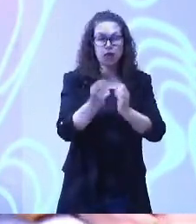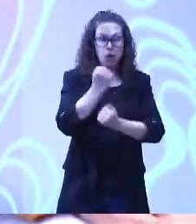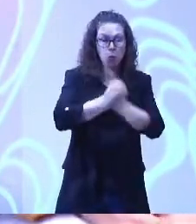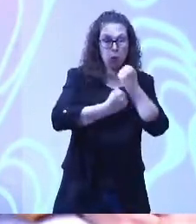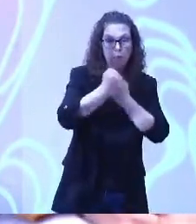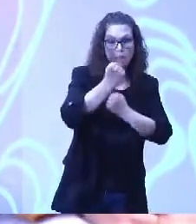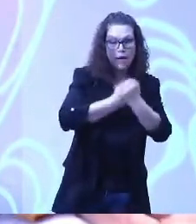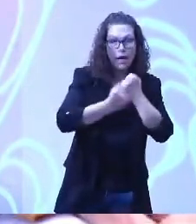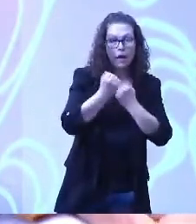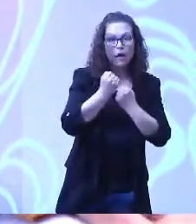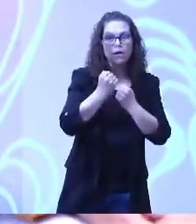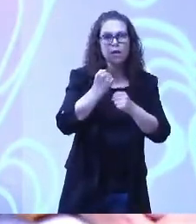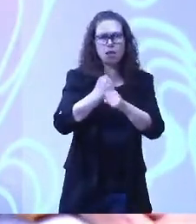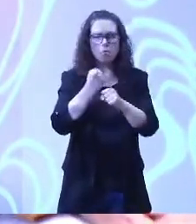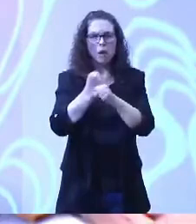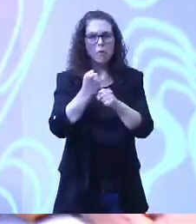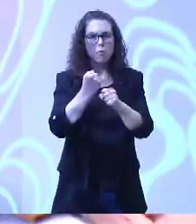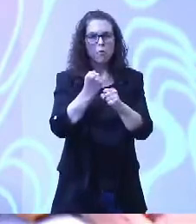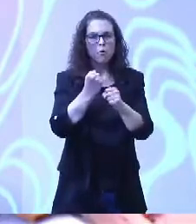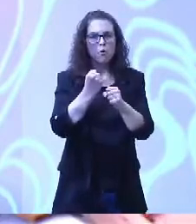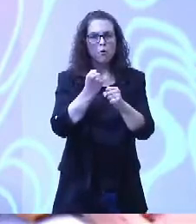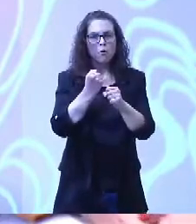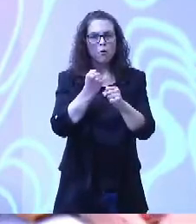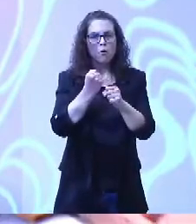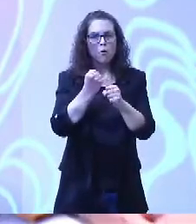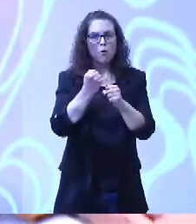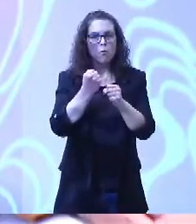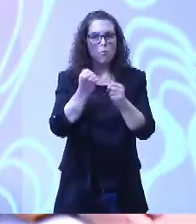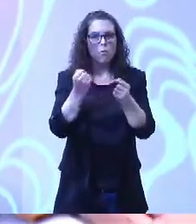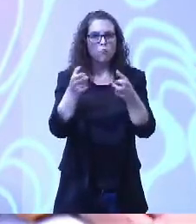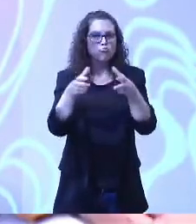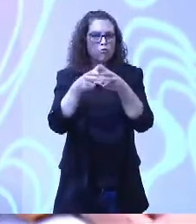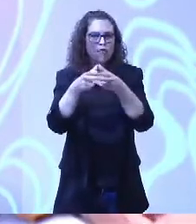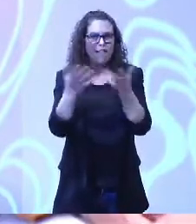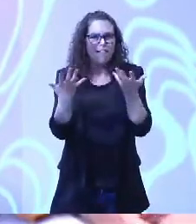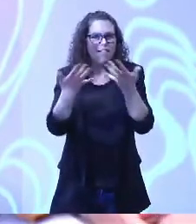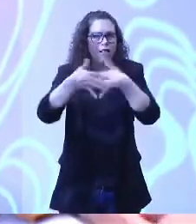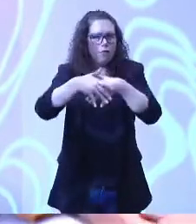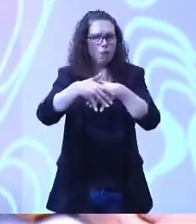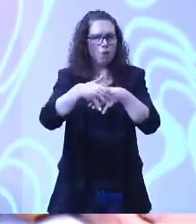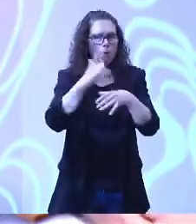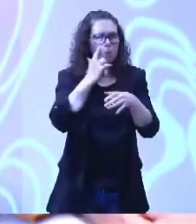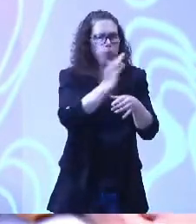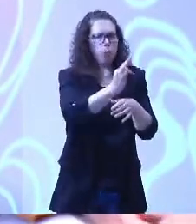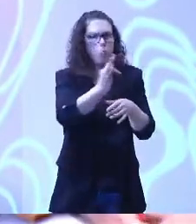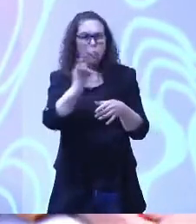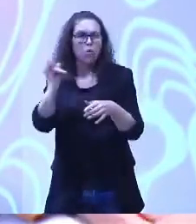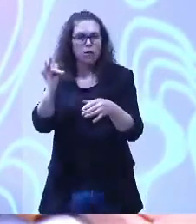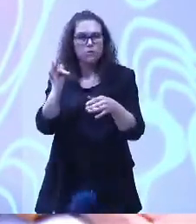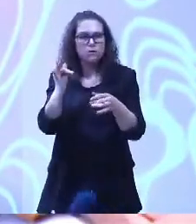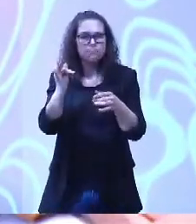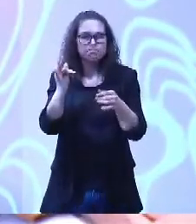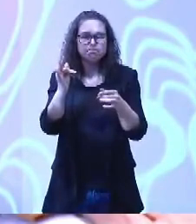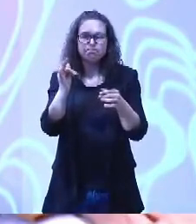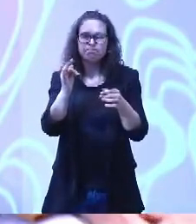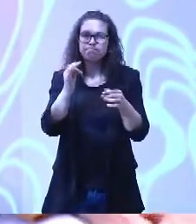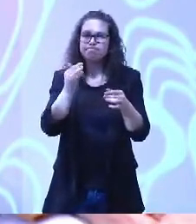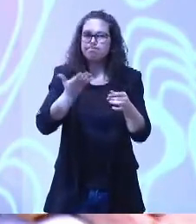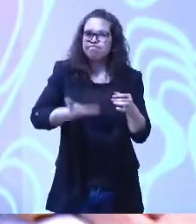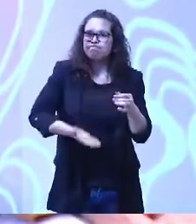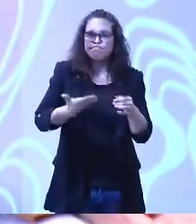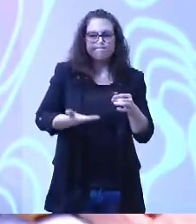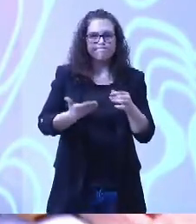y desde el punto de vista del empleo y desde el punto de vista de la cohesión social y territorial, necesitamos ser entre todos